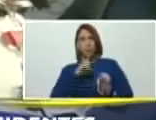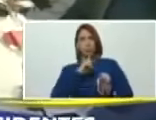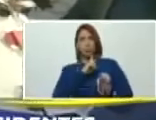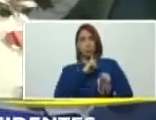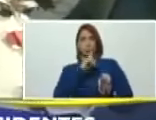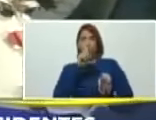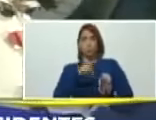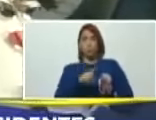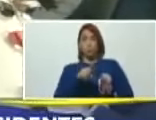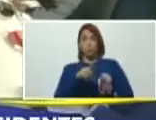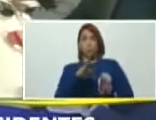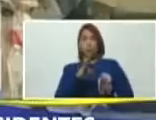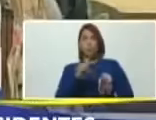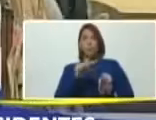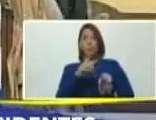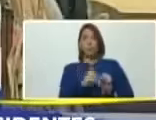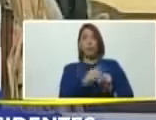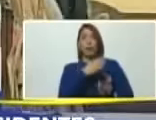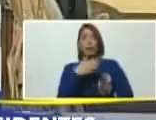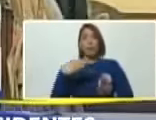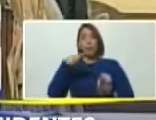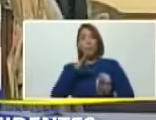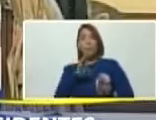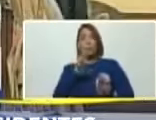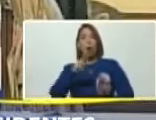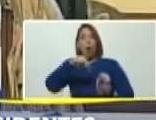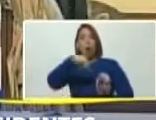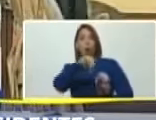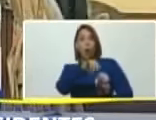Bad Bunny de Altos del Lírice,